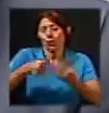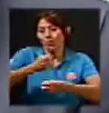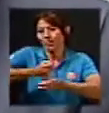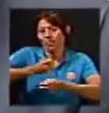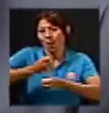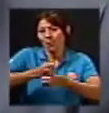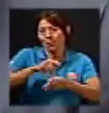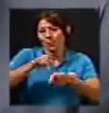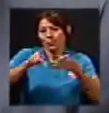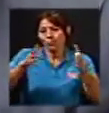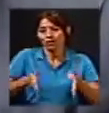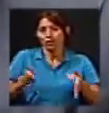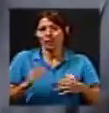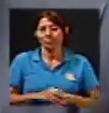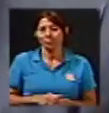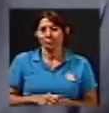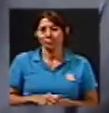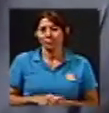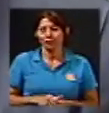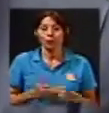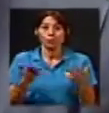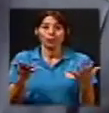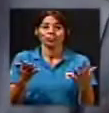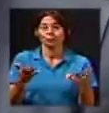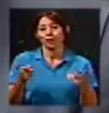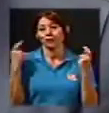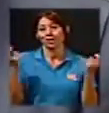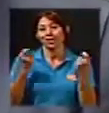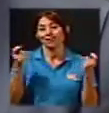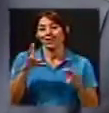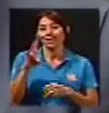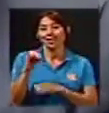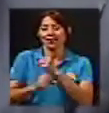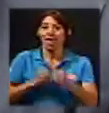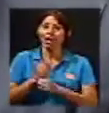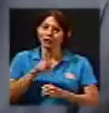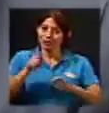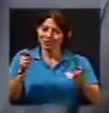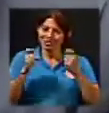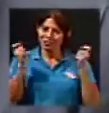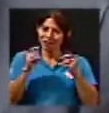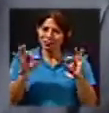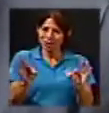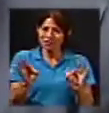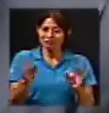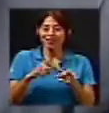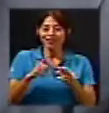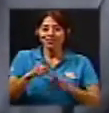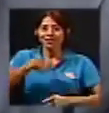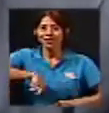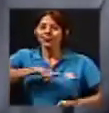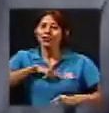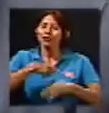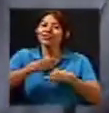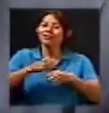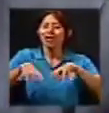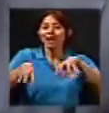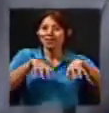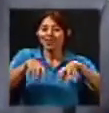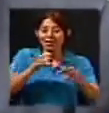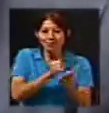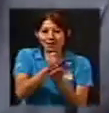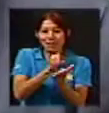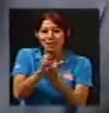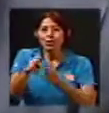los profesionales. Por supuesto que cuando se celebran 70 años hay que celebrarlos bien, y entonces celebramos actividades precisamente de investigación,